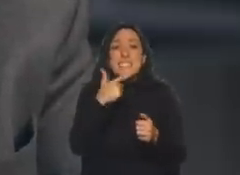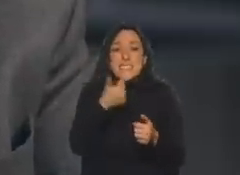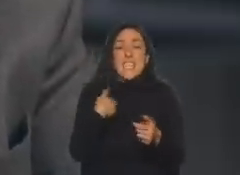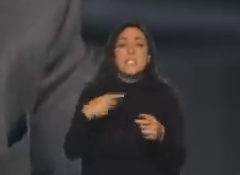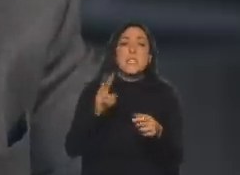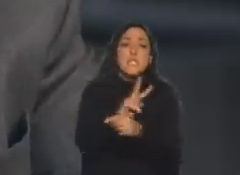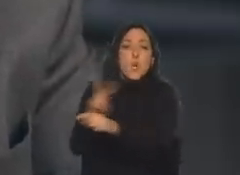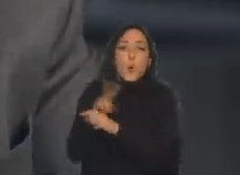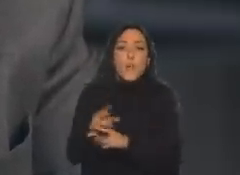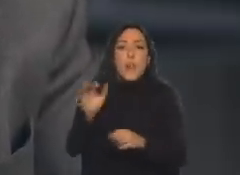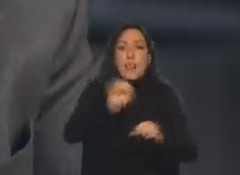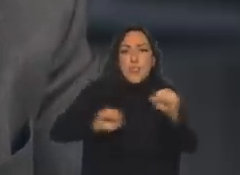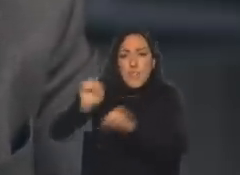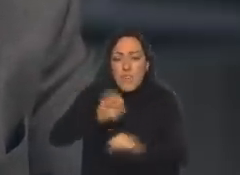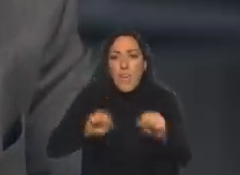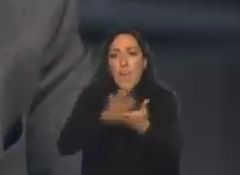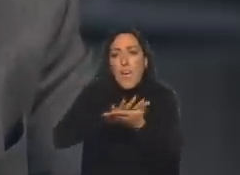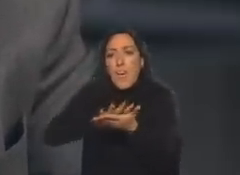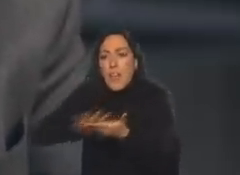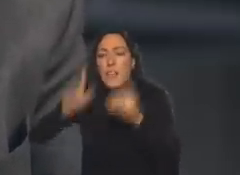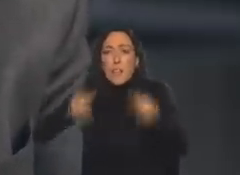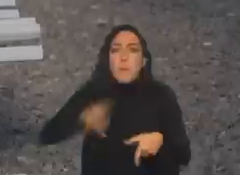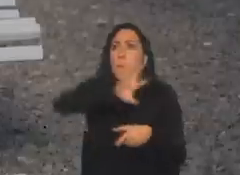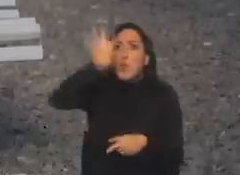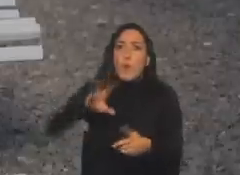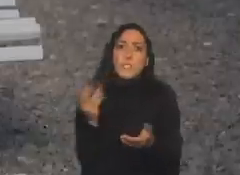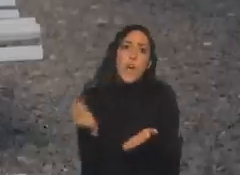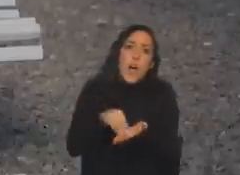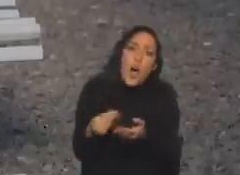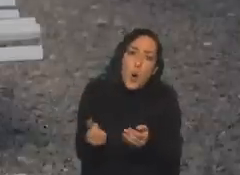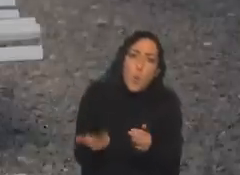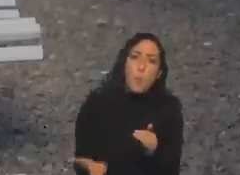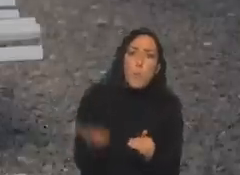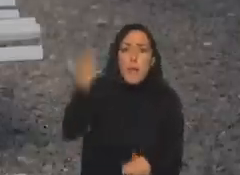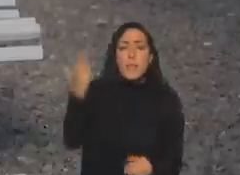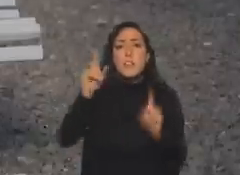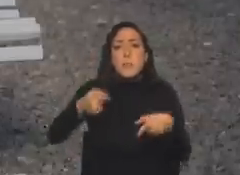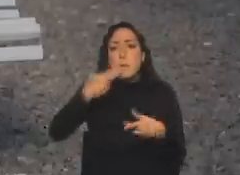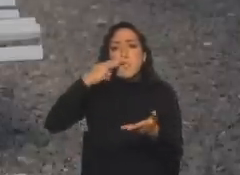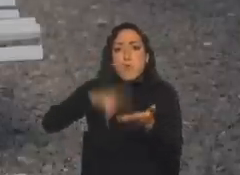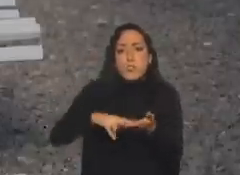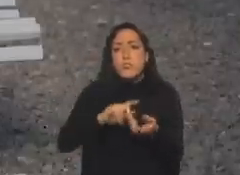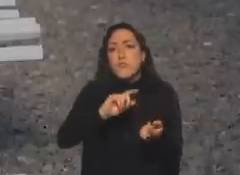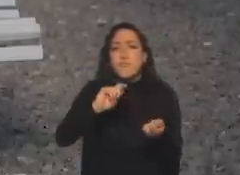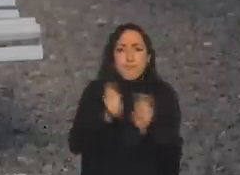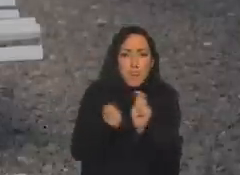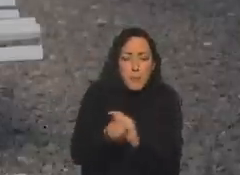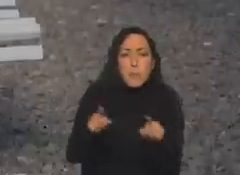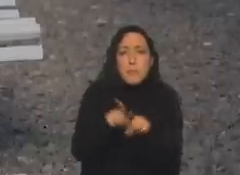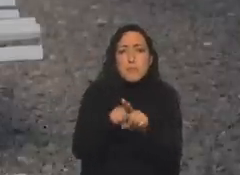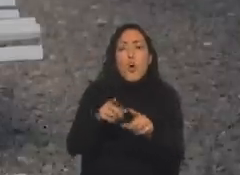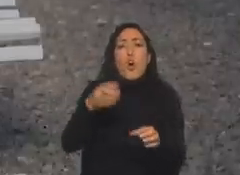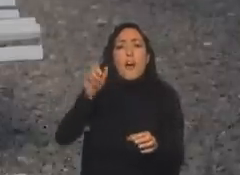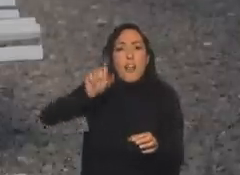seguridad e higiene, en muchas provincias también eso ha generado, y bueno, muchos impuestos distorsivos, como el impuesto a los